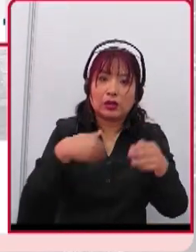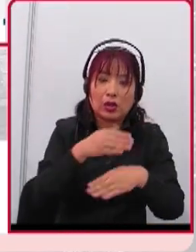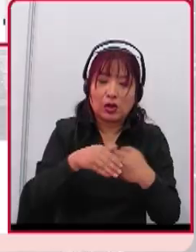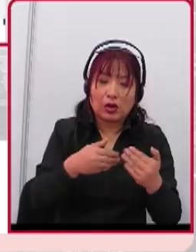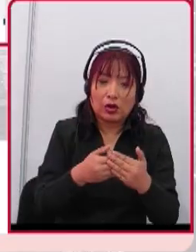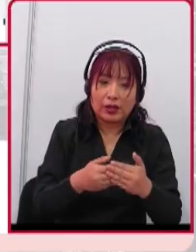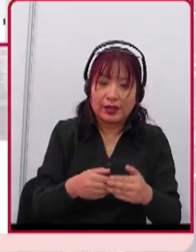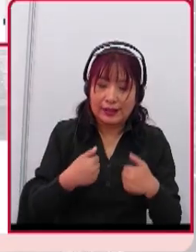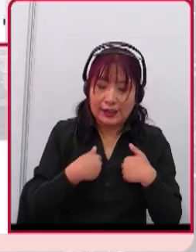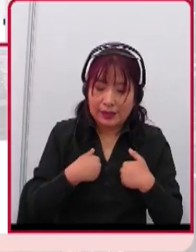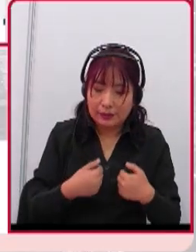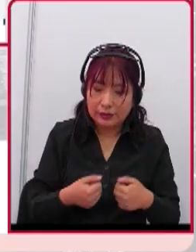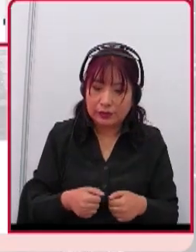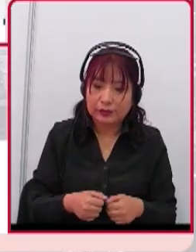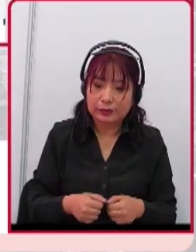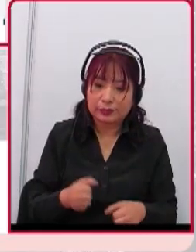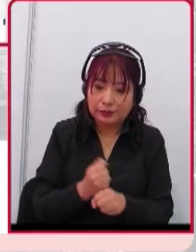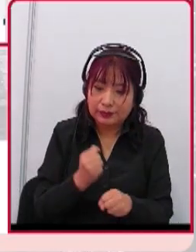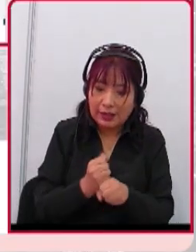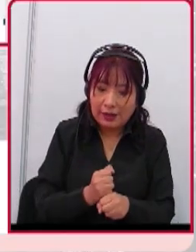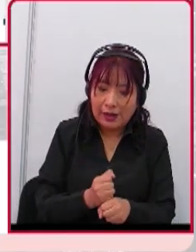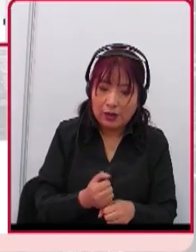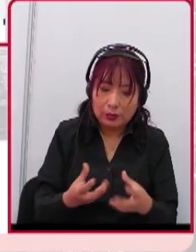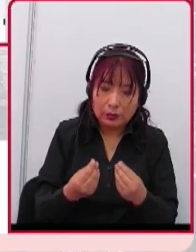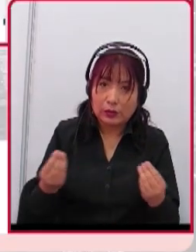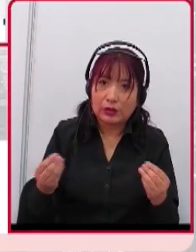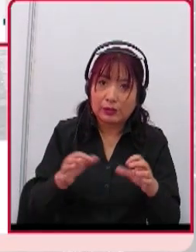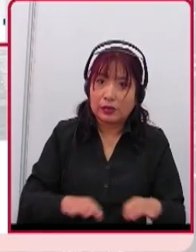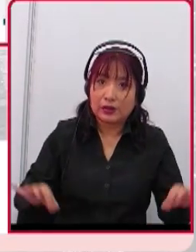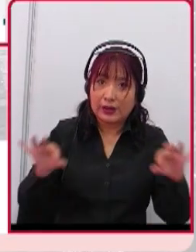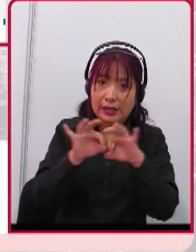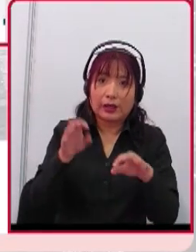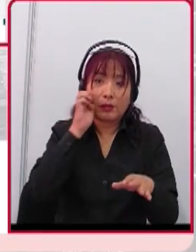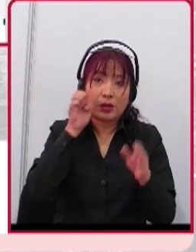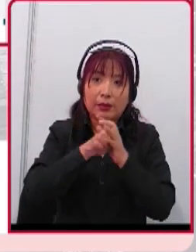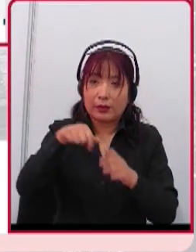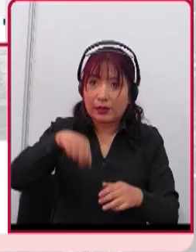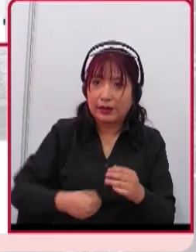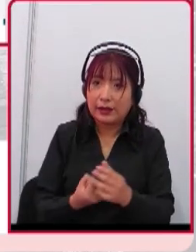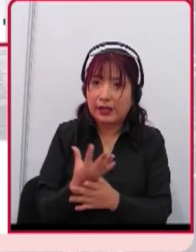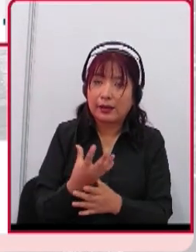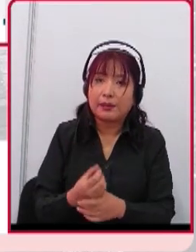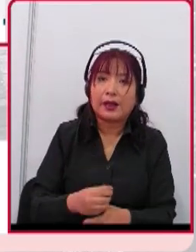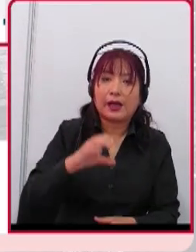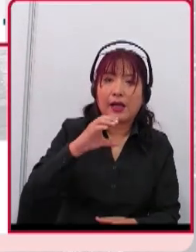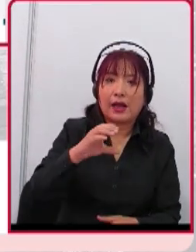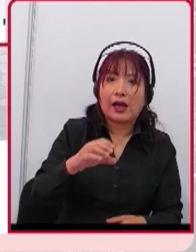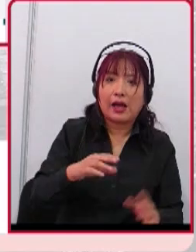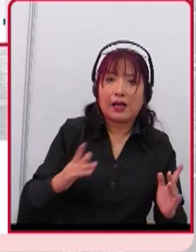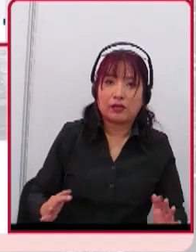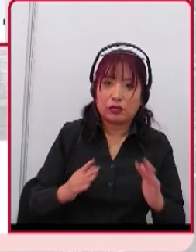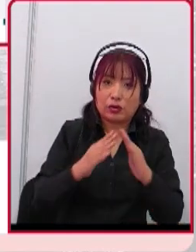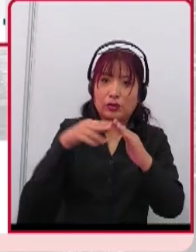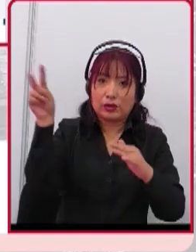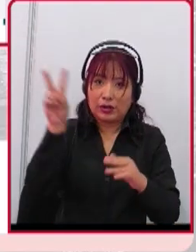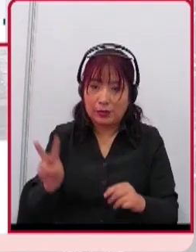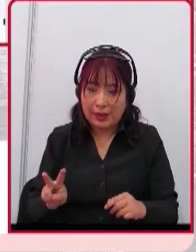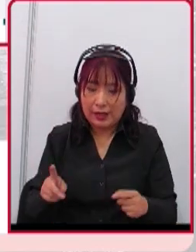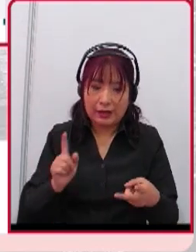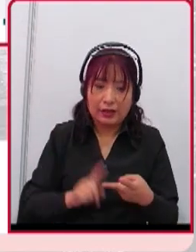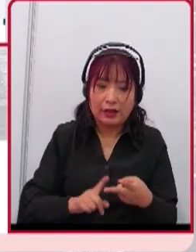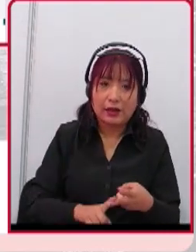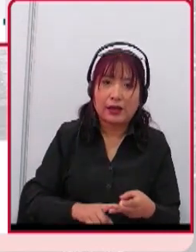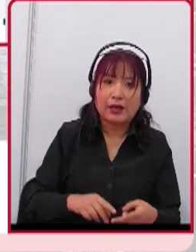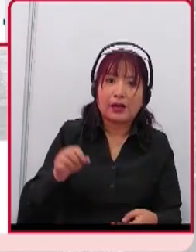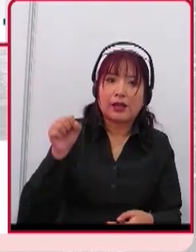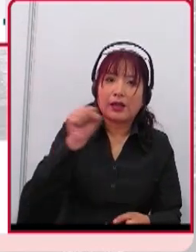empresas cuya producción es muy significativa, como el caso de Cerro Verde, Antamina, tenemos a Southern y también a Las Bambas.